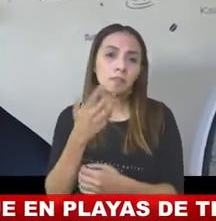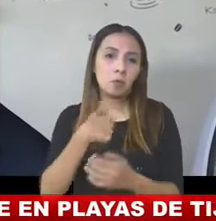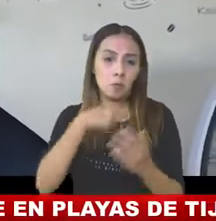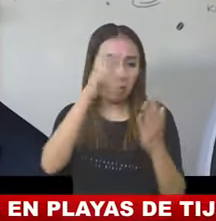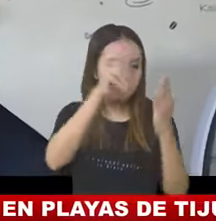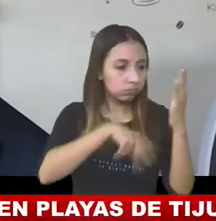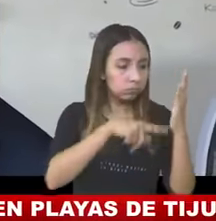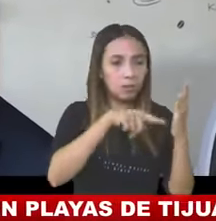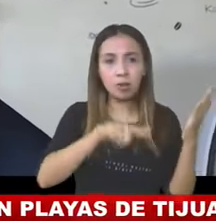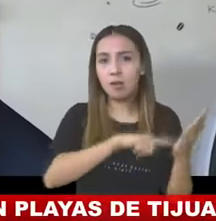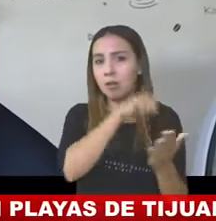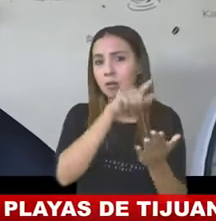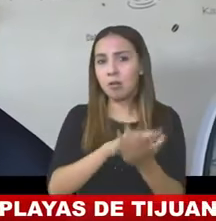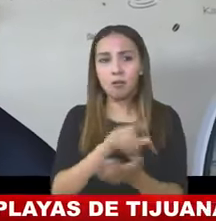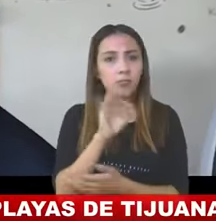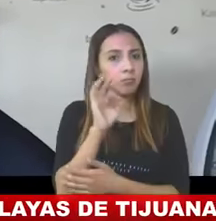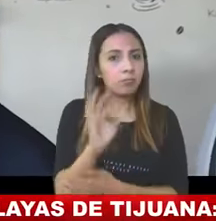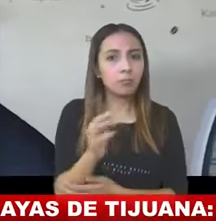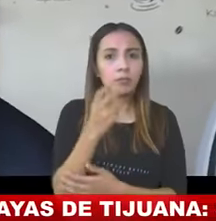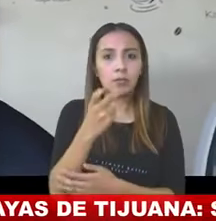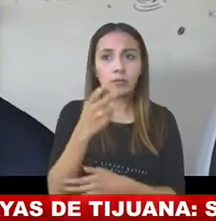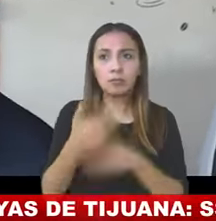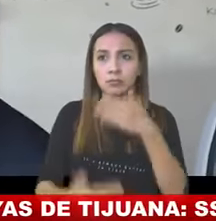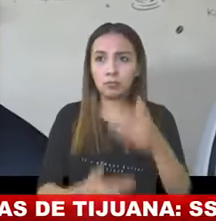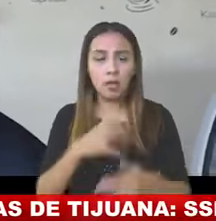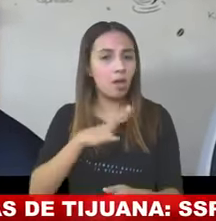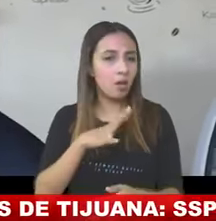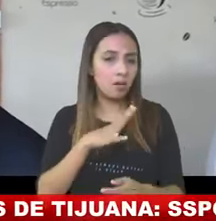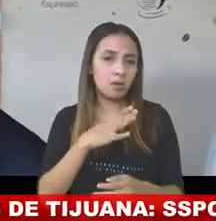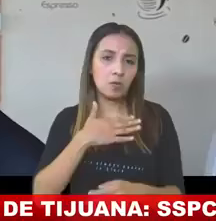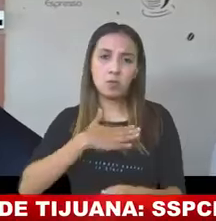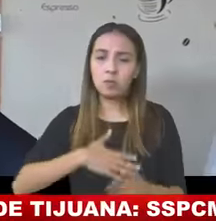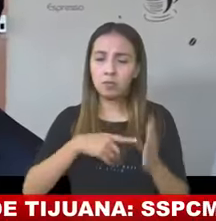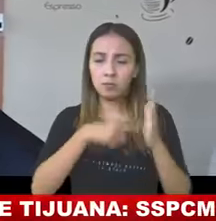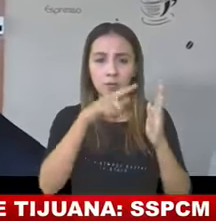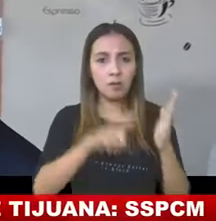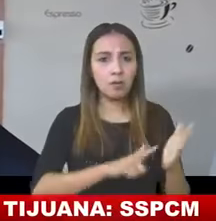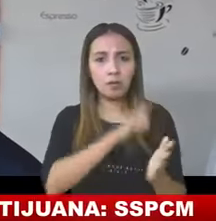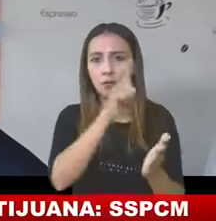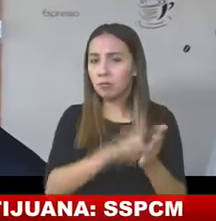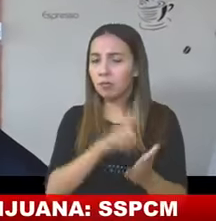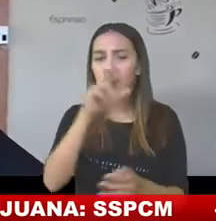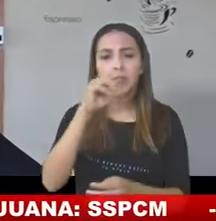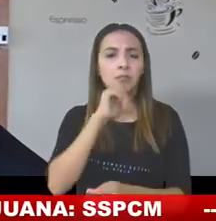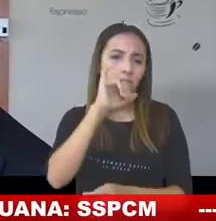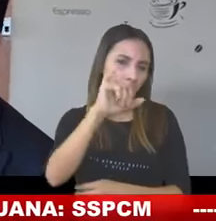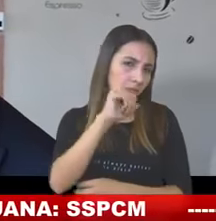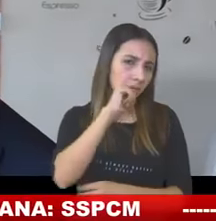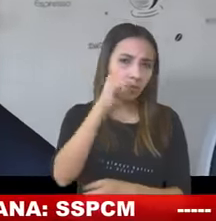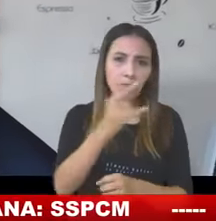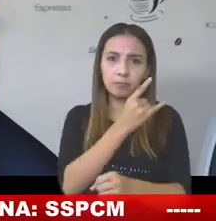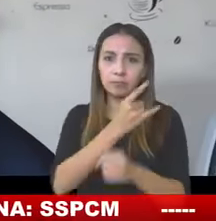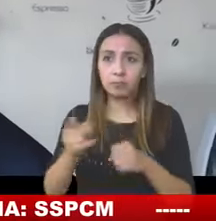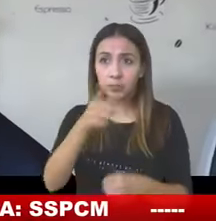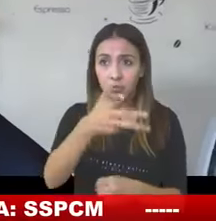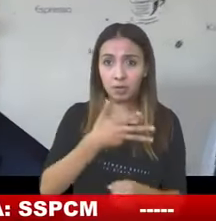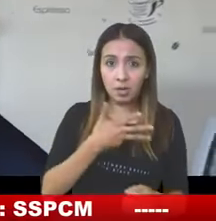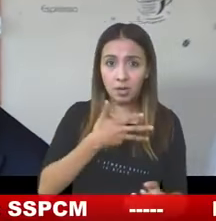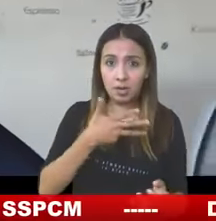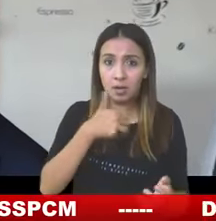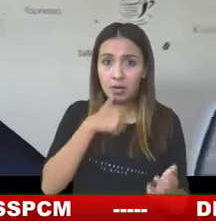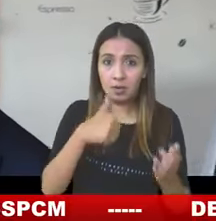tal cual el procedimiento que se está dando. Está pegado a derecho. Está totalmente pegado a derecho, no se están vulnerando los derechos. ¿Tienes la carta? ¿Vale?